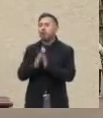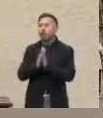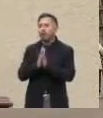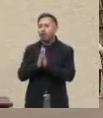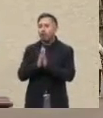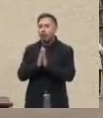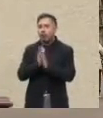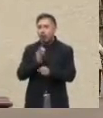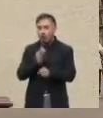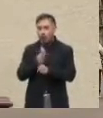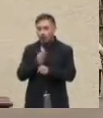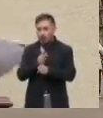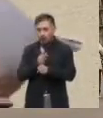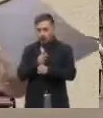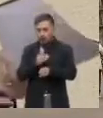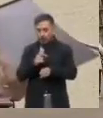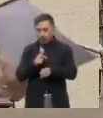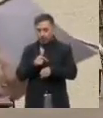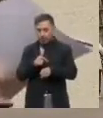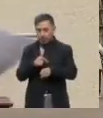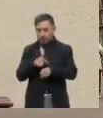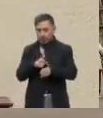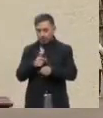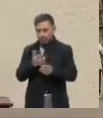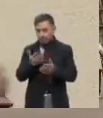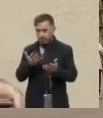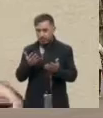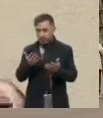de que hemos